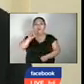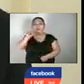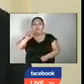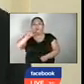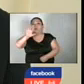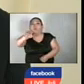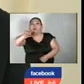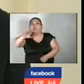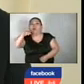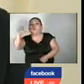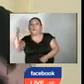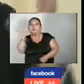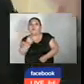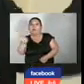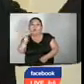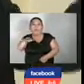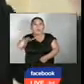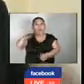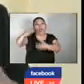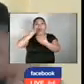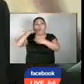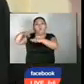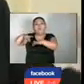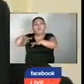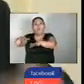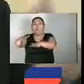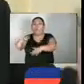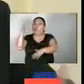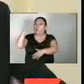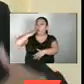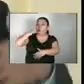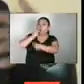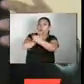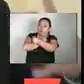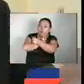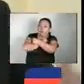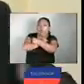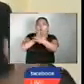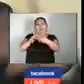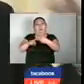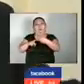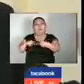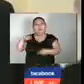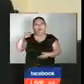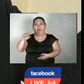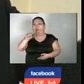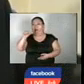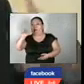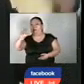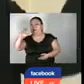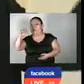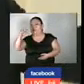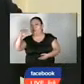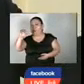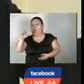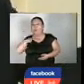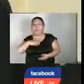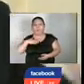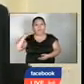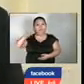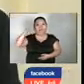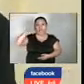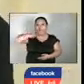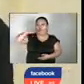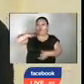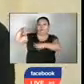de personas se abastecen del Río Lempa. Y si estas aguas tóxicas contaminadas con cianuro o en este caso arsénico, vienen contaminadas desde esa área,